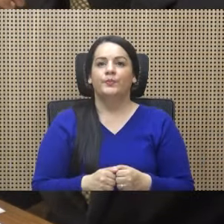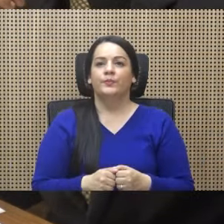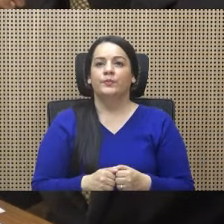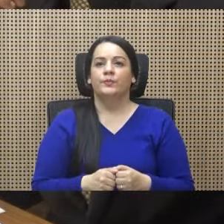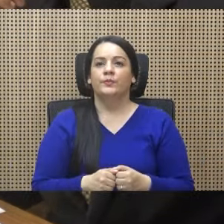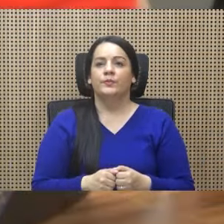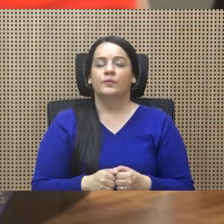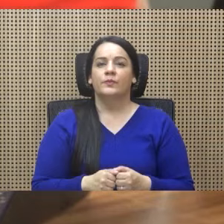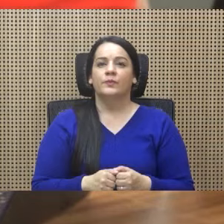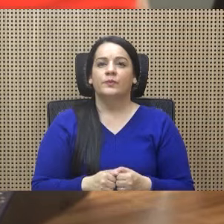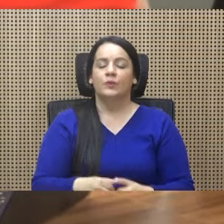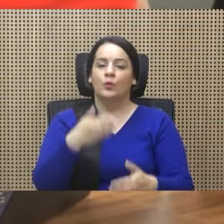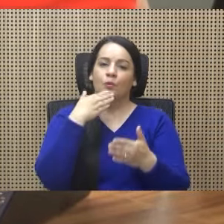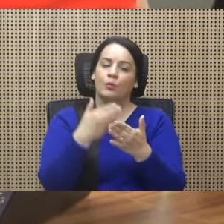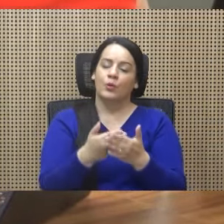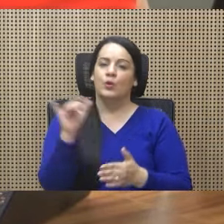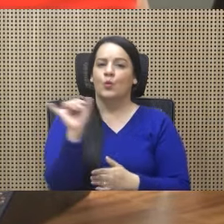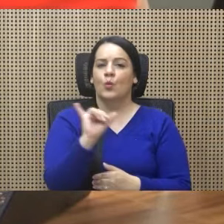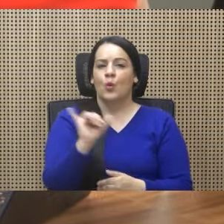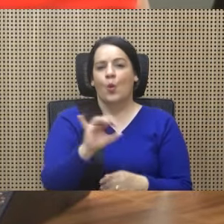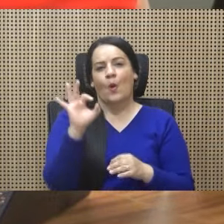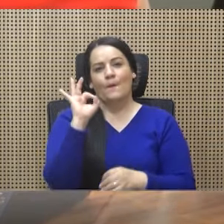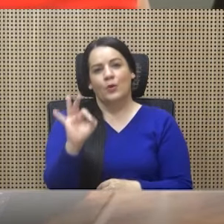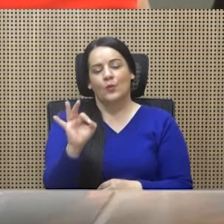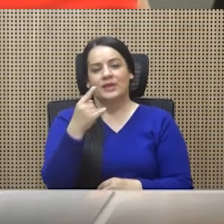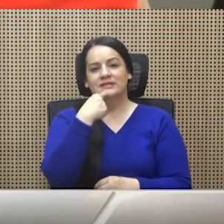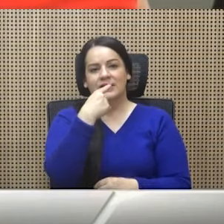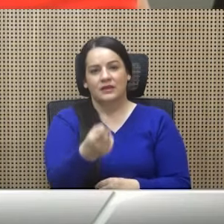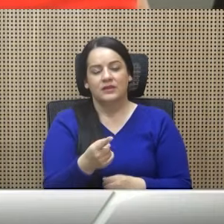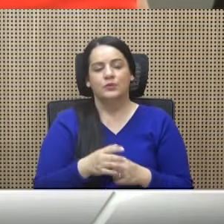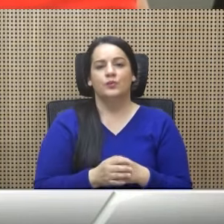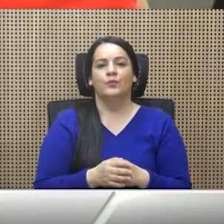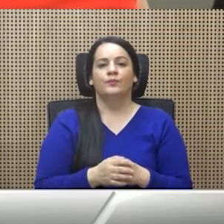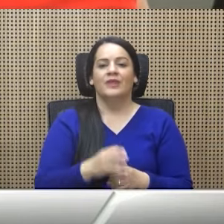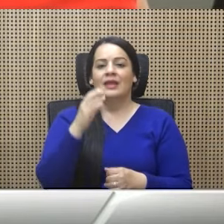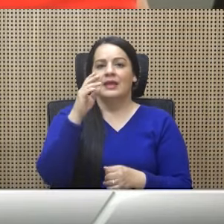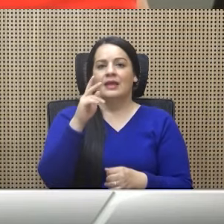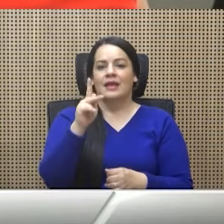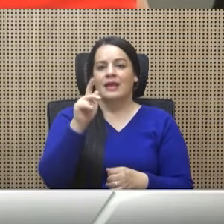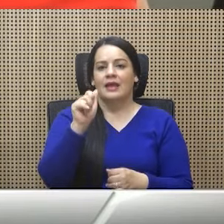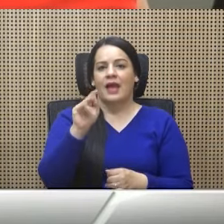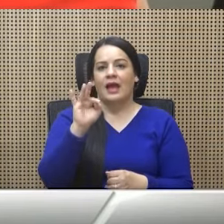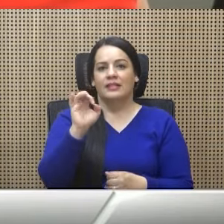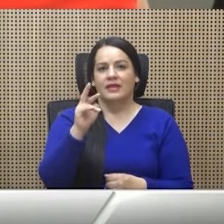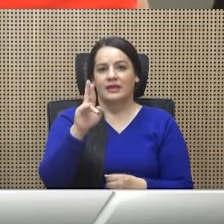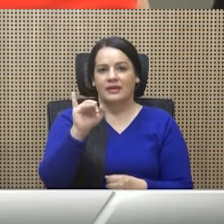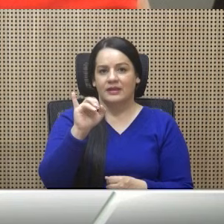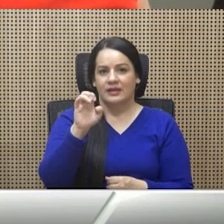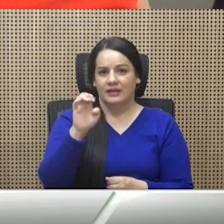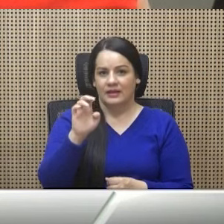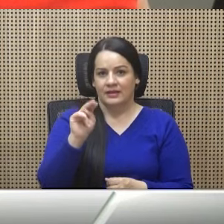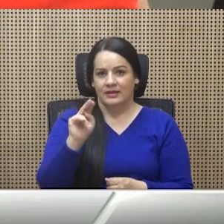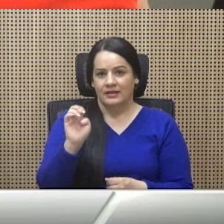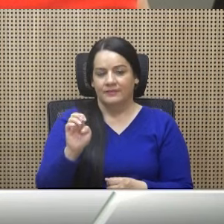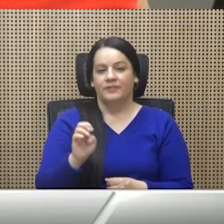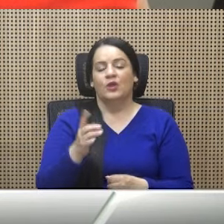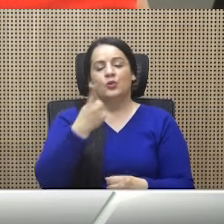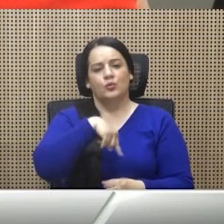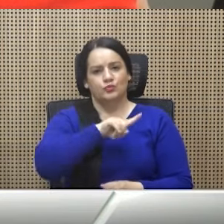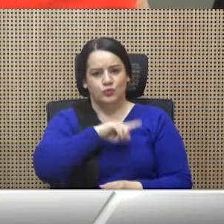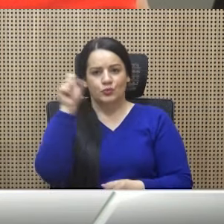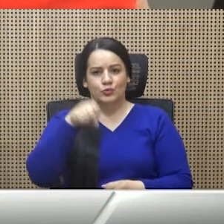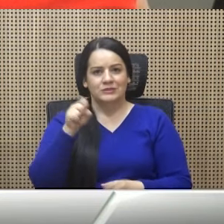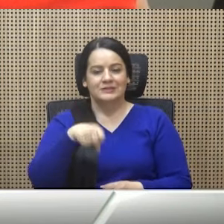fundación bueno como bien Se ha indicado Doña catherin efectivamente nosotros teníamos